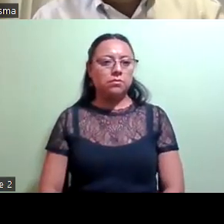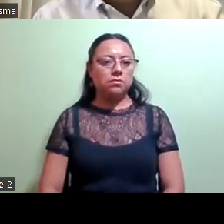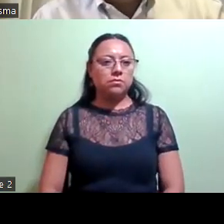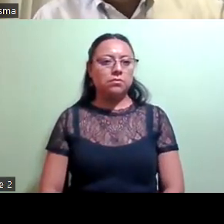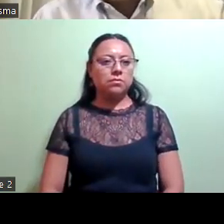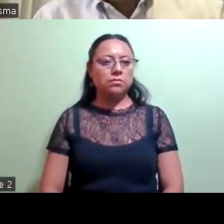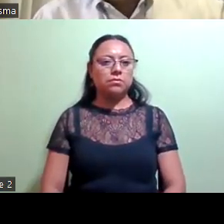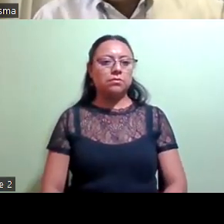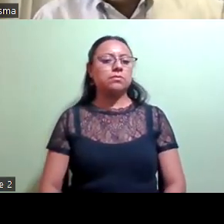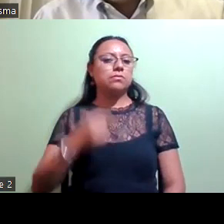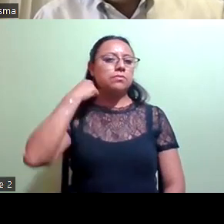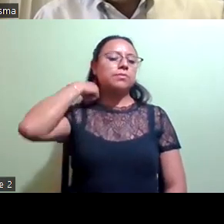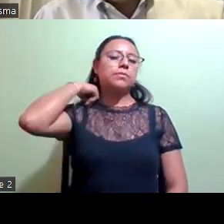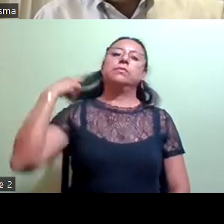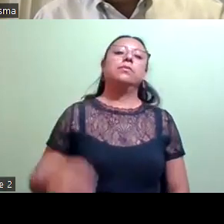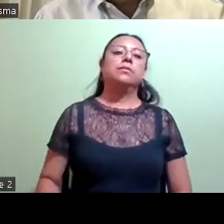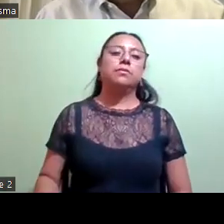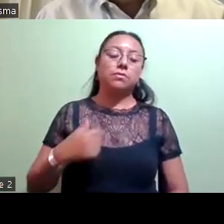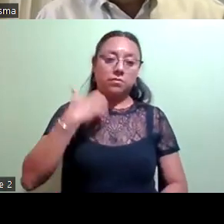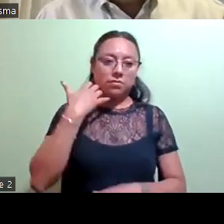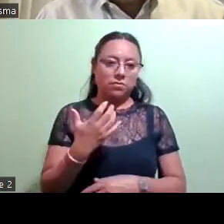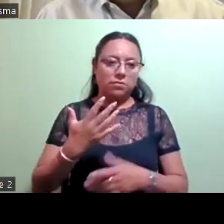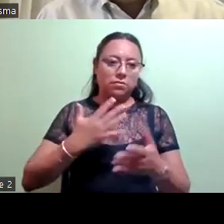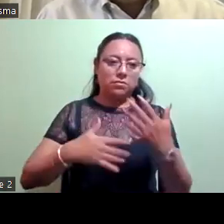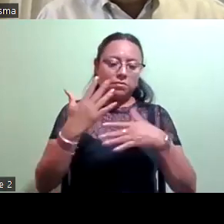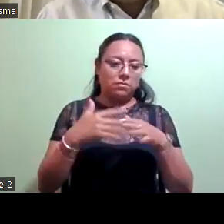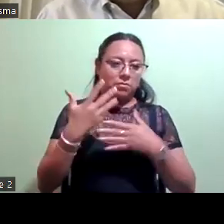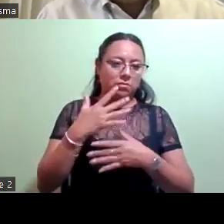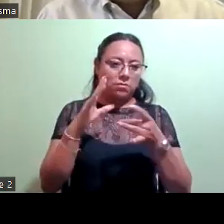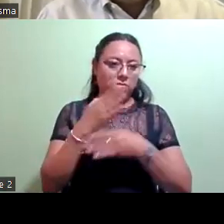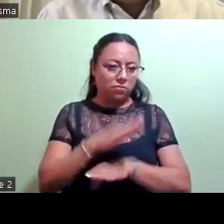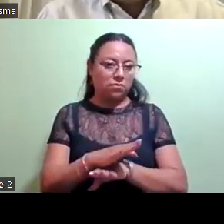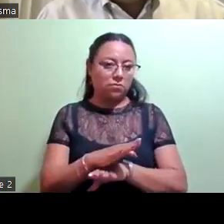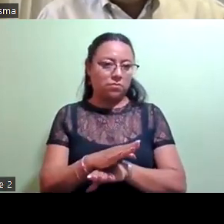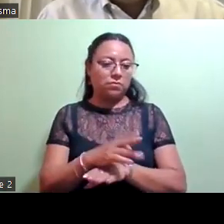A ver, para hablar del tema, presidente, si es tan amable.